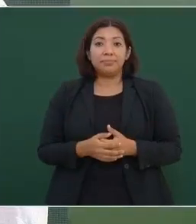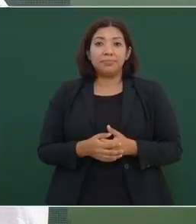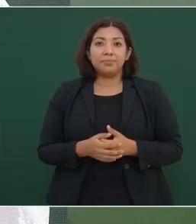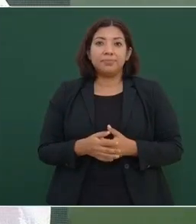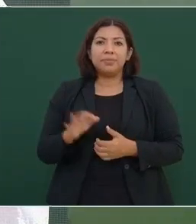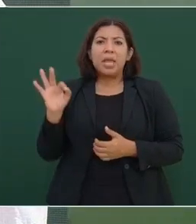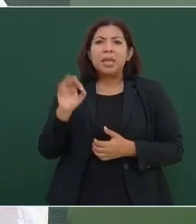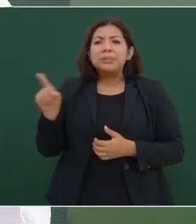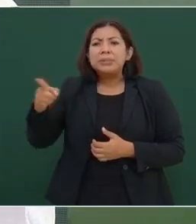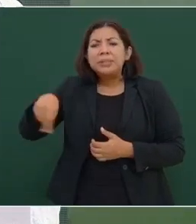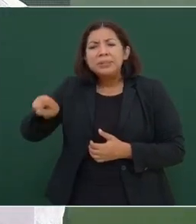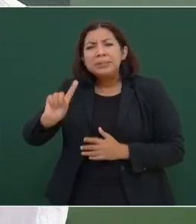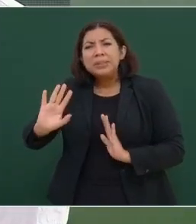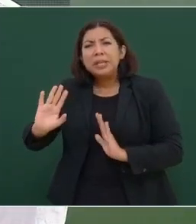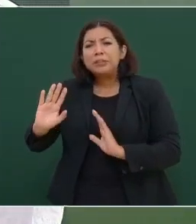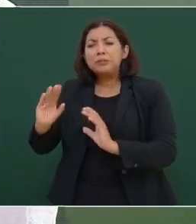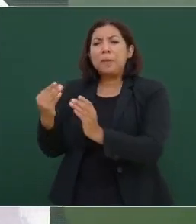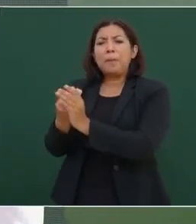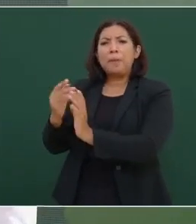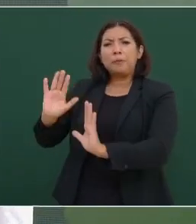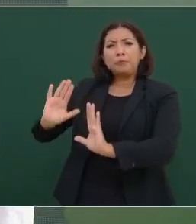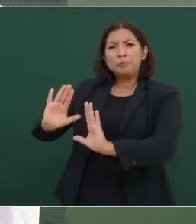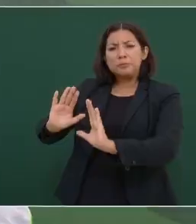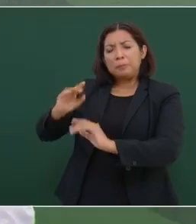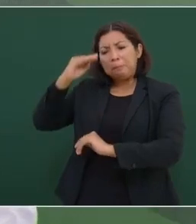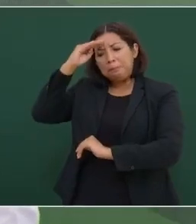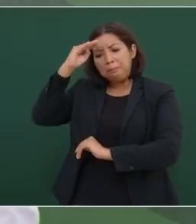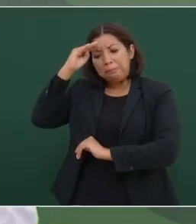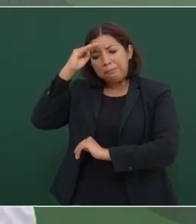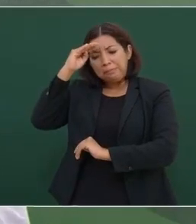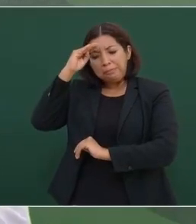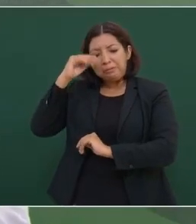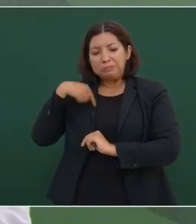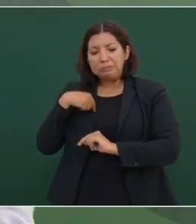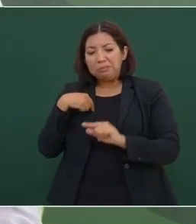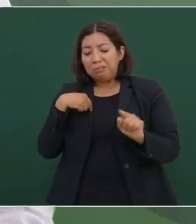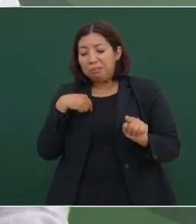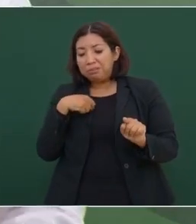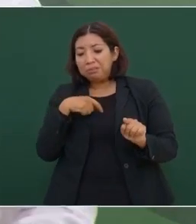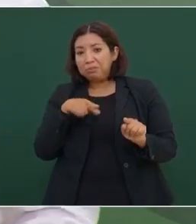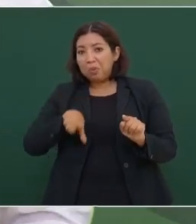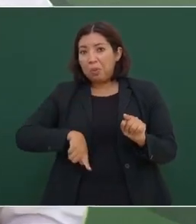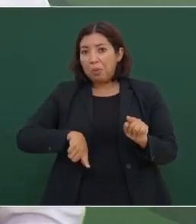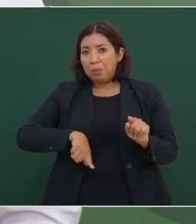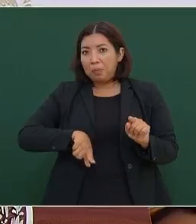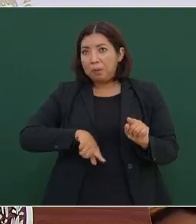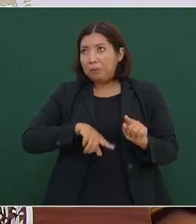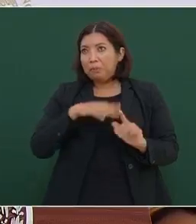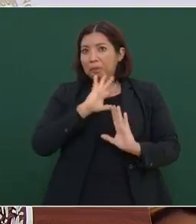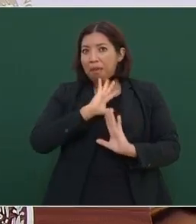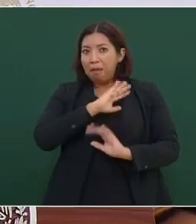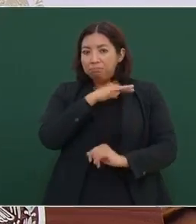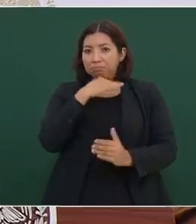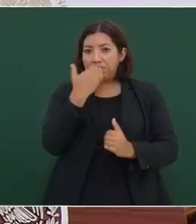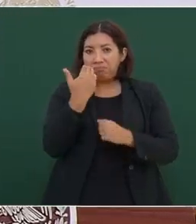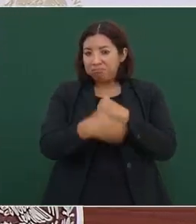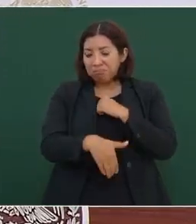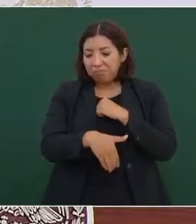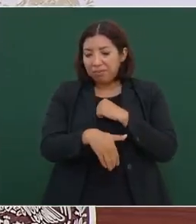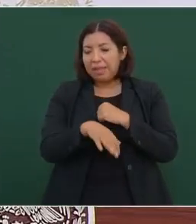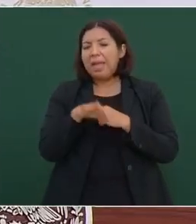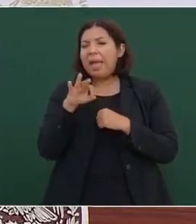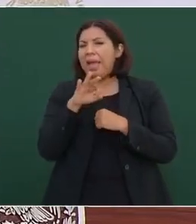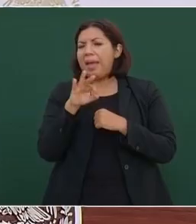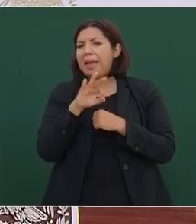Seguramente están pensando que nos vamos a ir y que con el nuevo gobierno